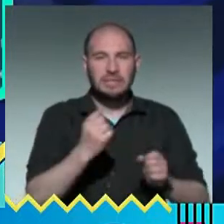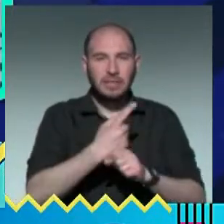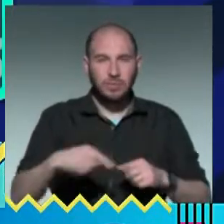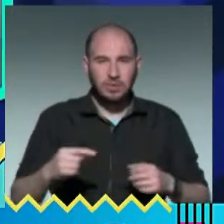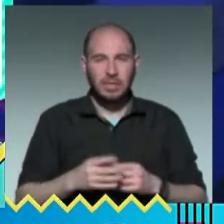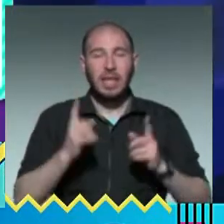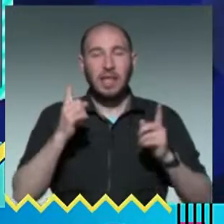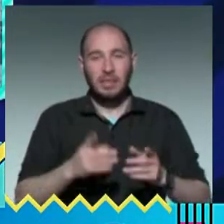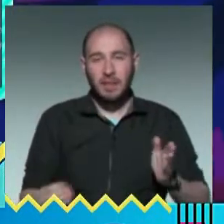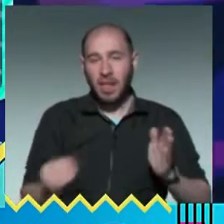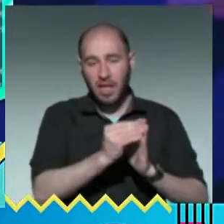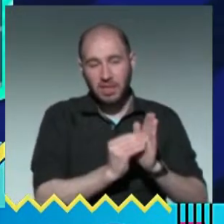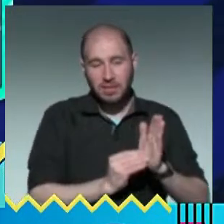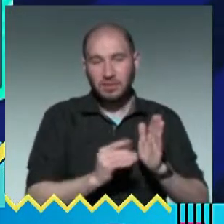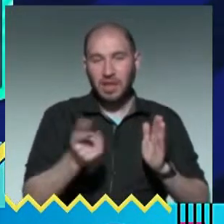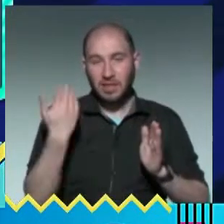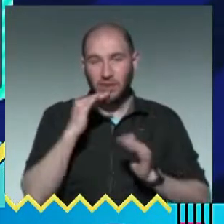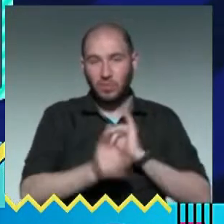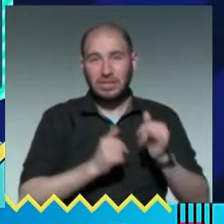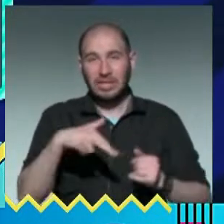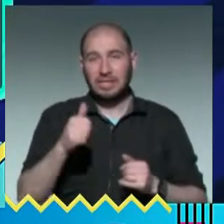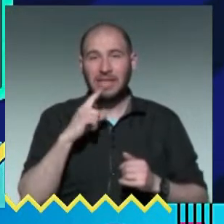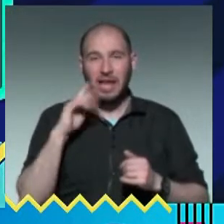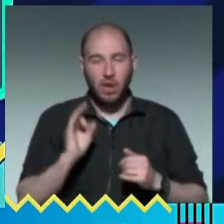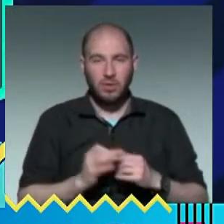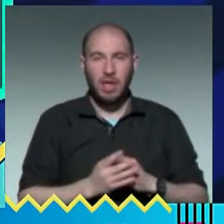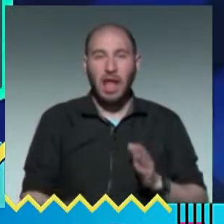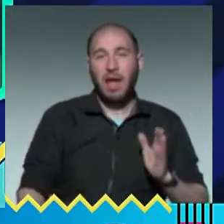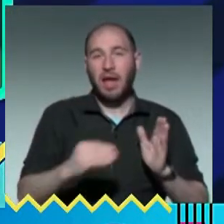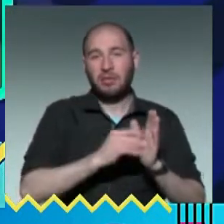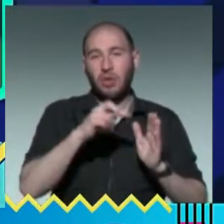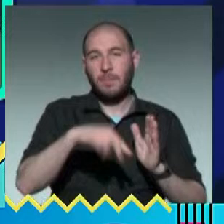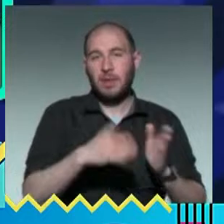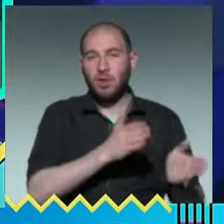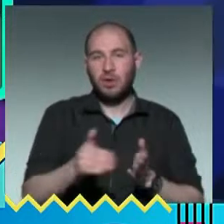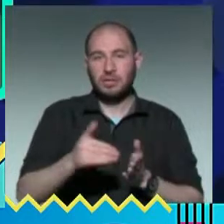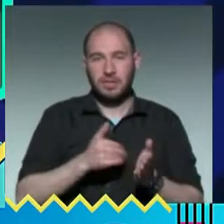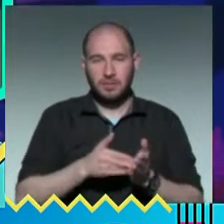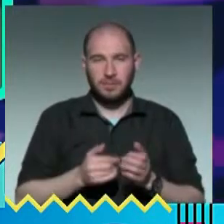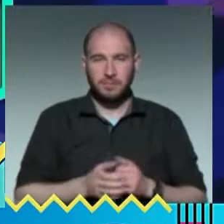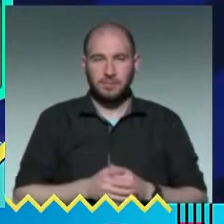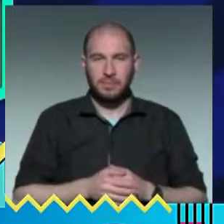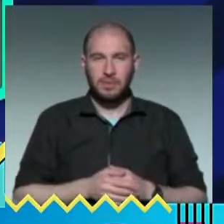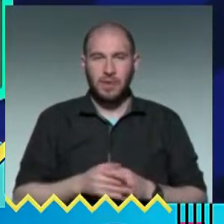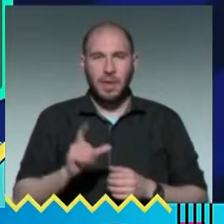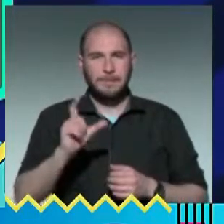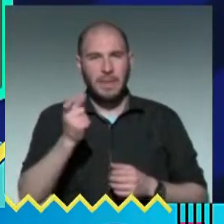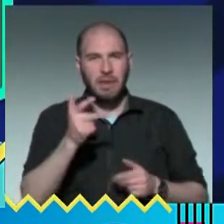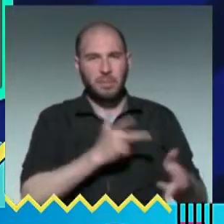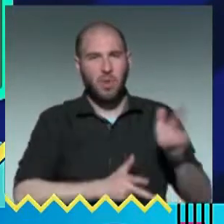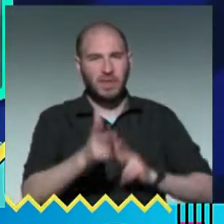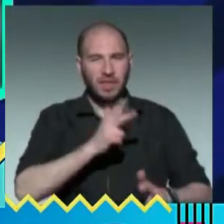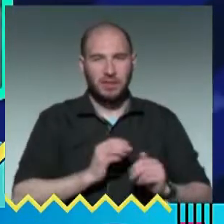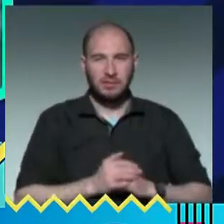y que también están contenidas en lo que decía también Natalio, dentro de ese plan de ordenamiento territorial. Entonces, el concepto de